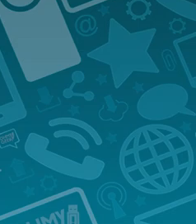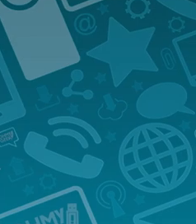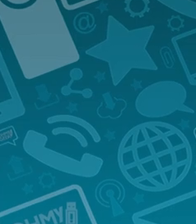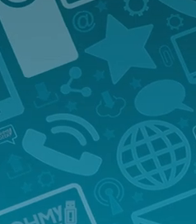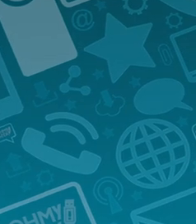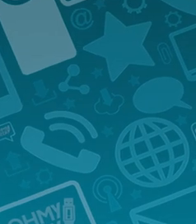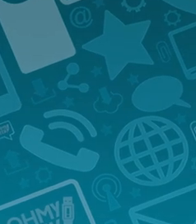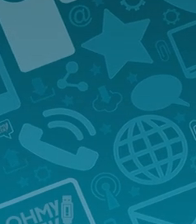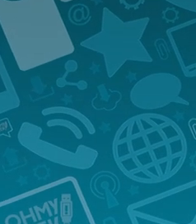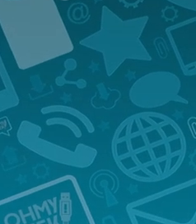¡Gracias!